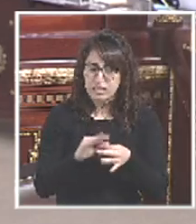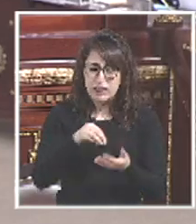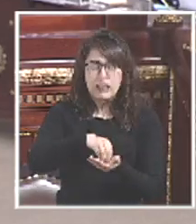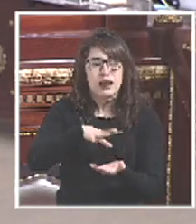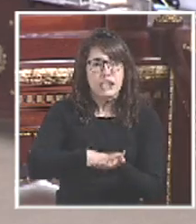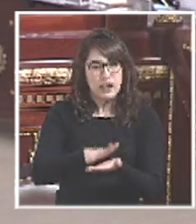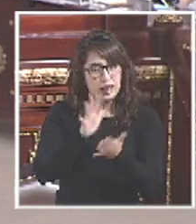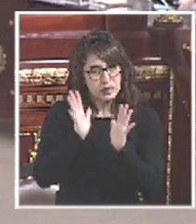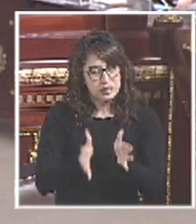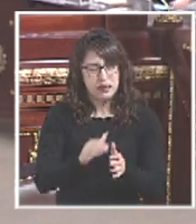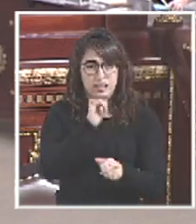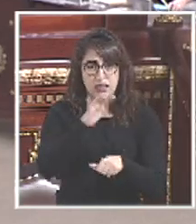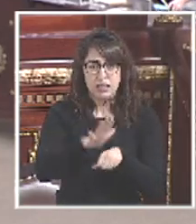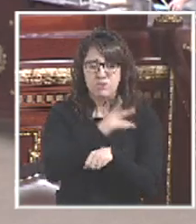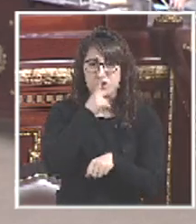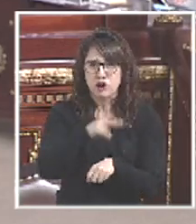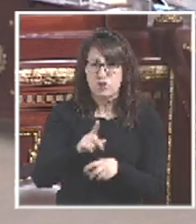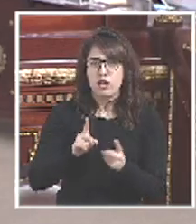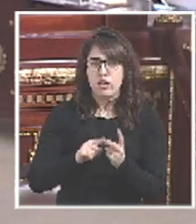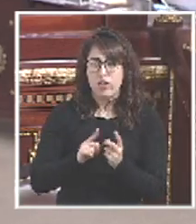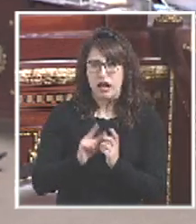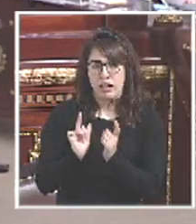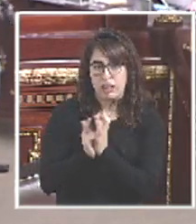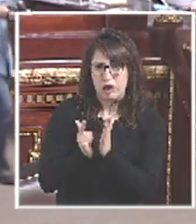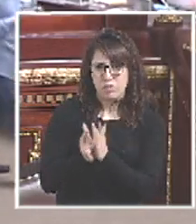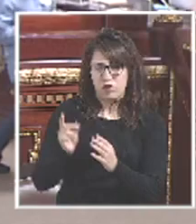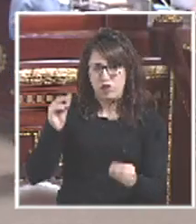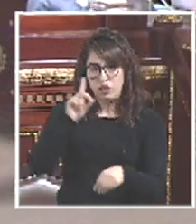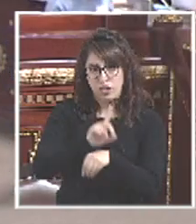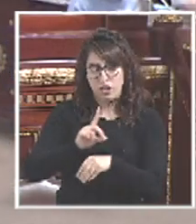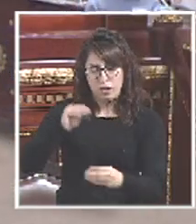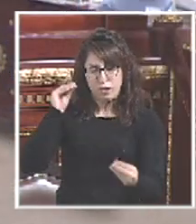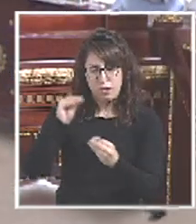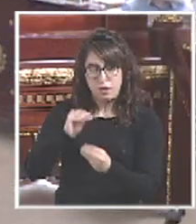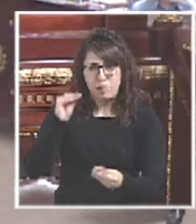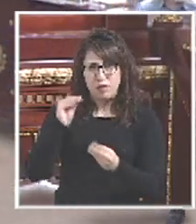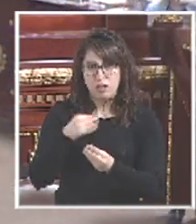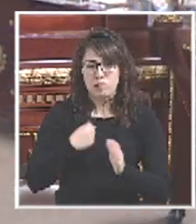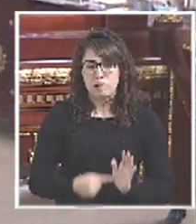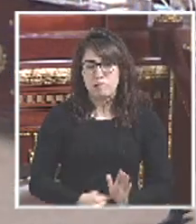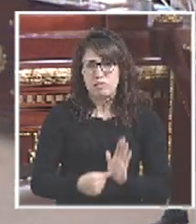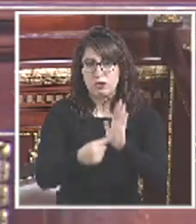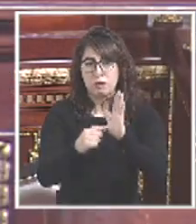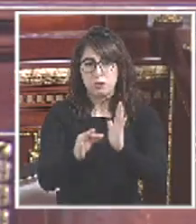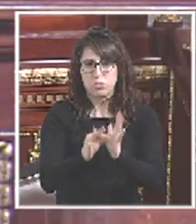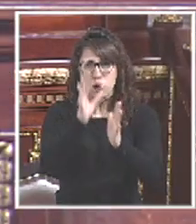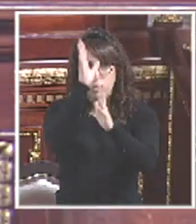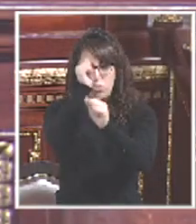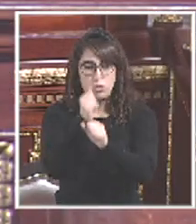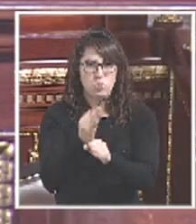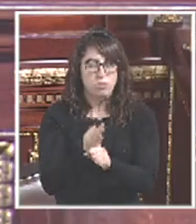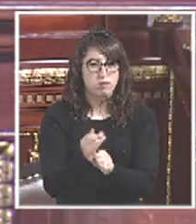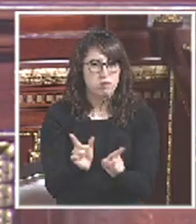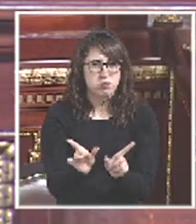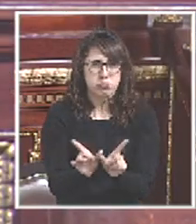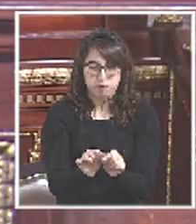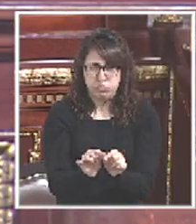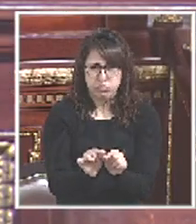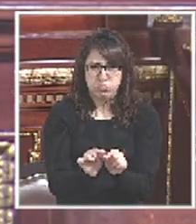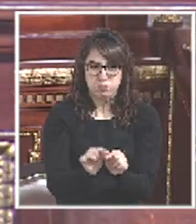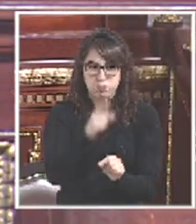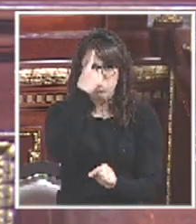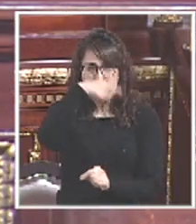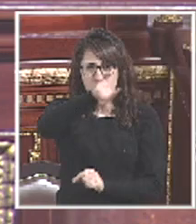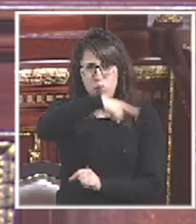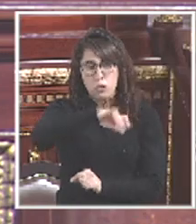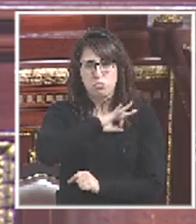manera íntegra en el Diario de los Debates la presentación de proposición y me permito leer un resumen de la misma para que sea